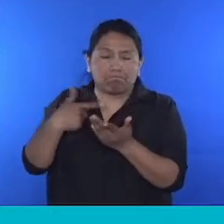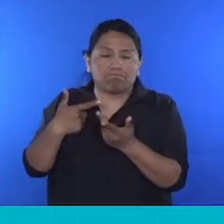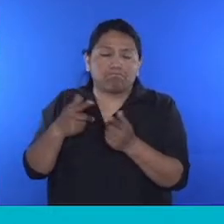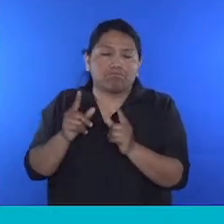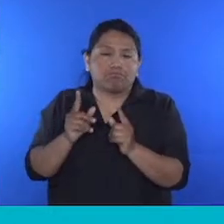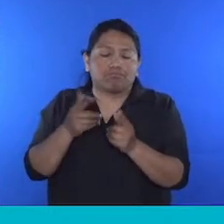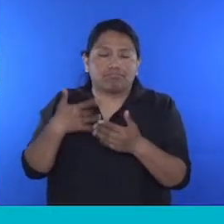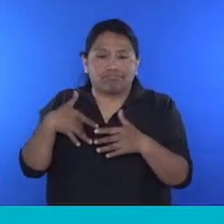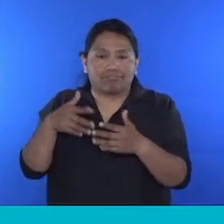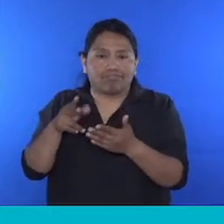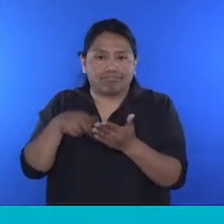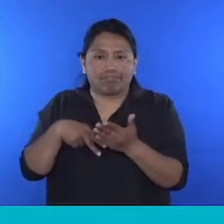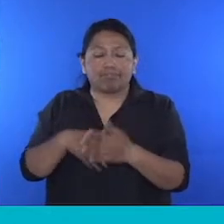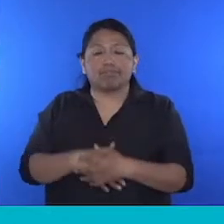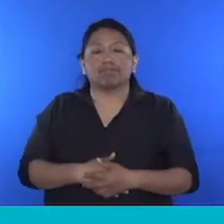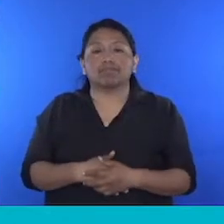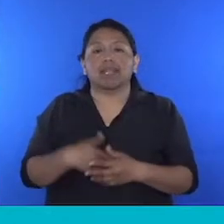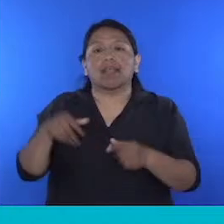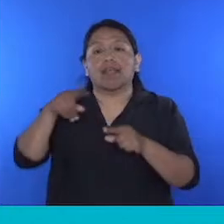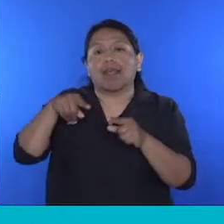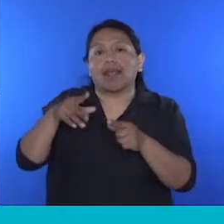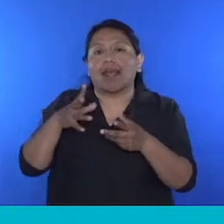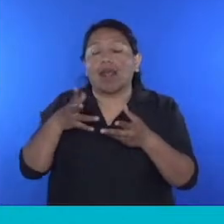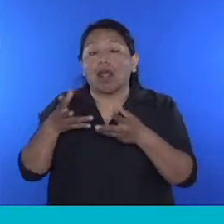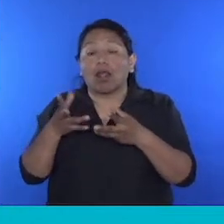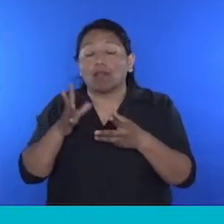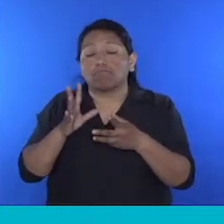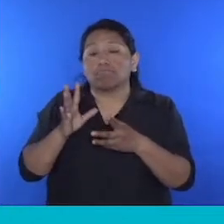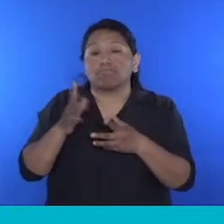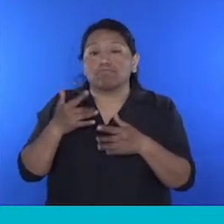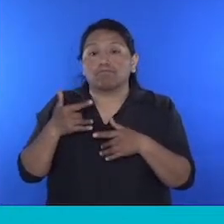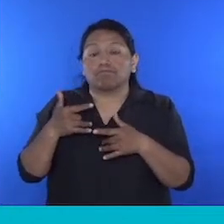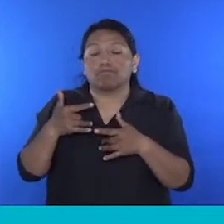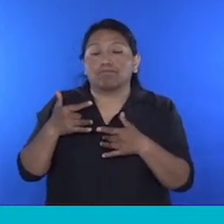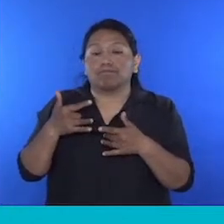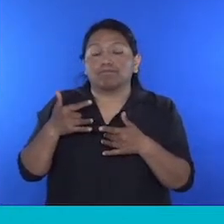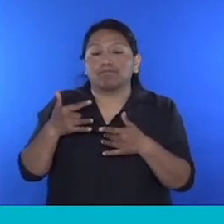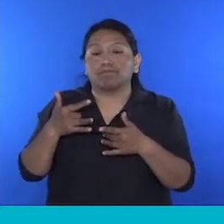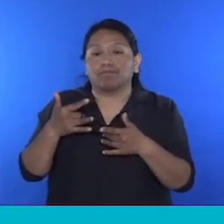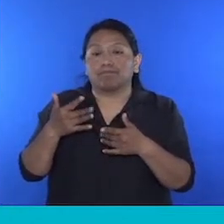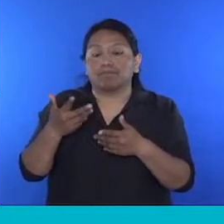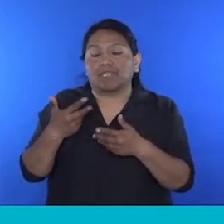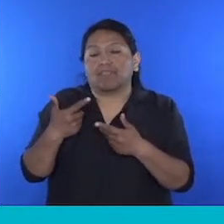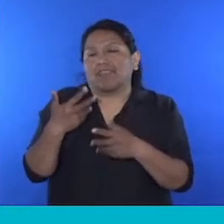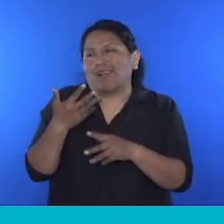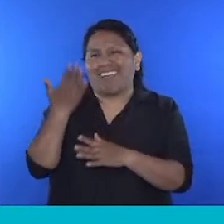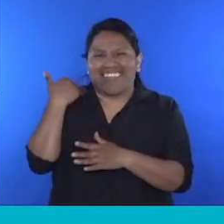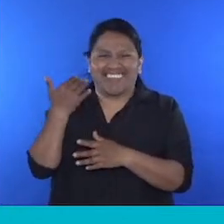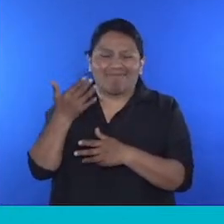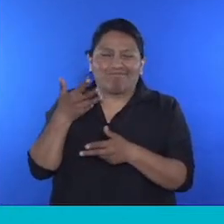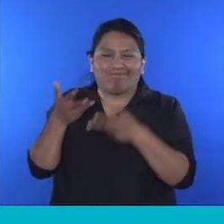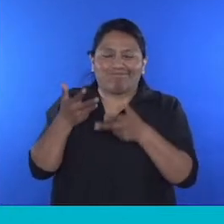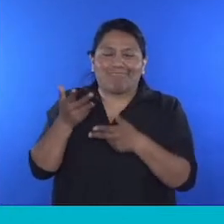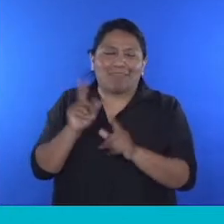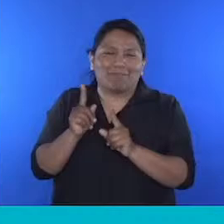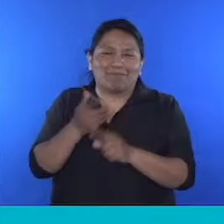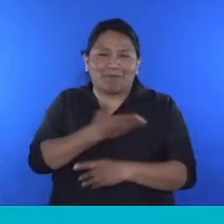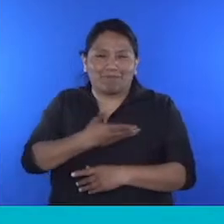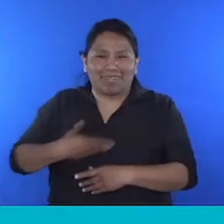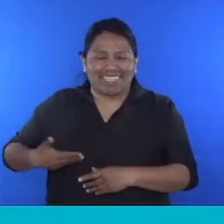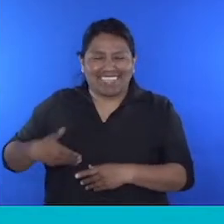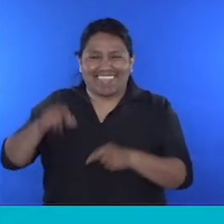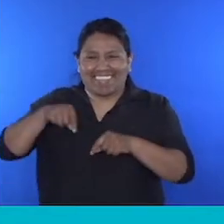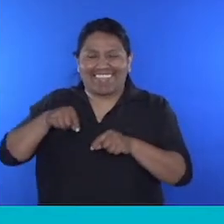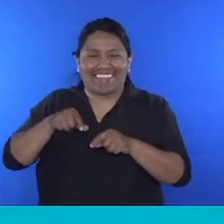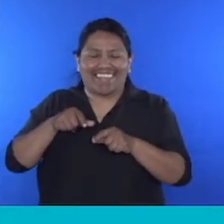no exhaustivo, pero de alguna forma me releva la presentación que hizo el presidente